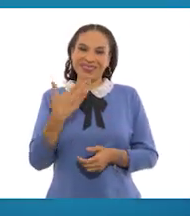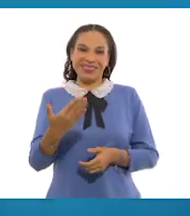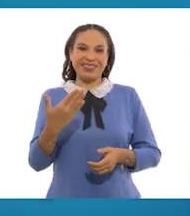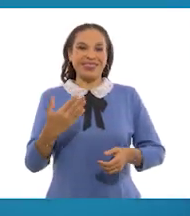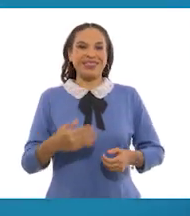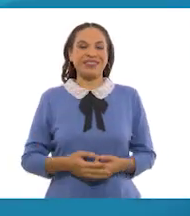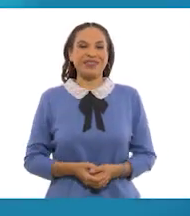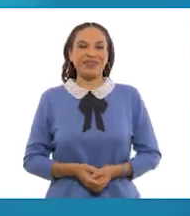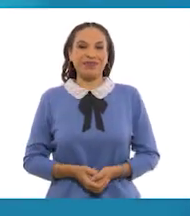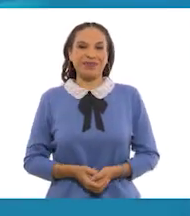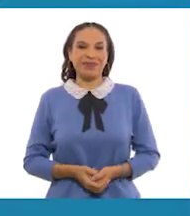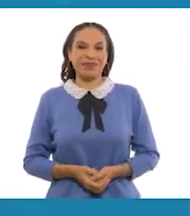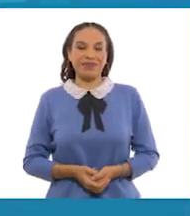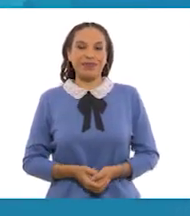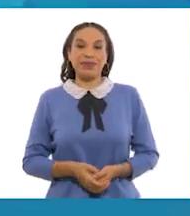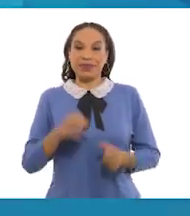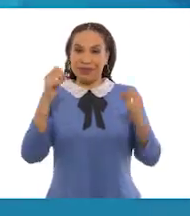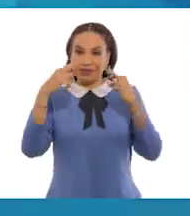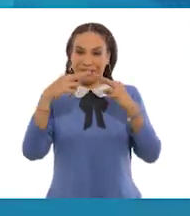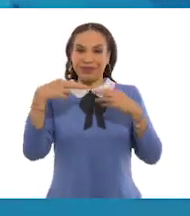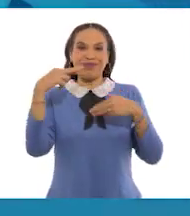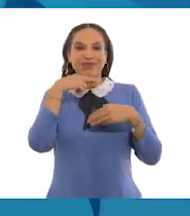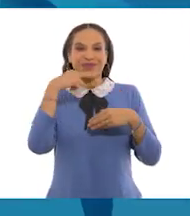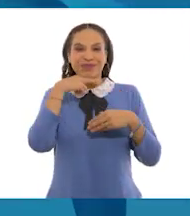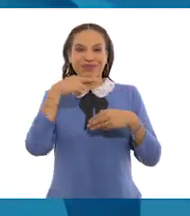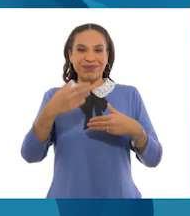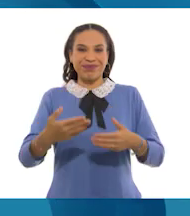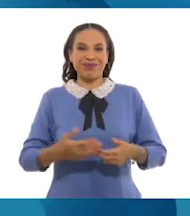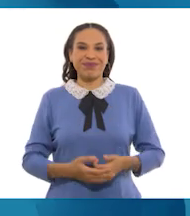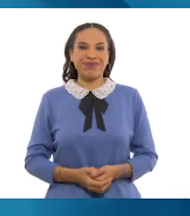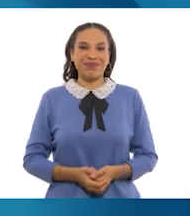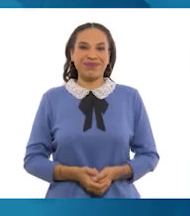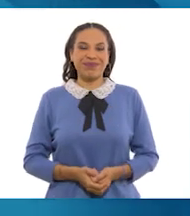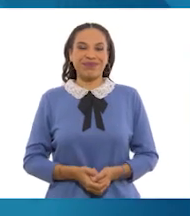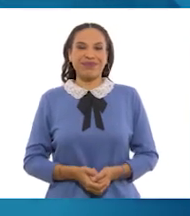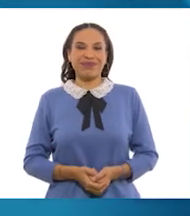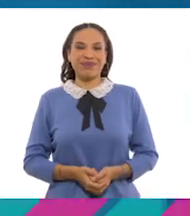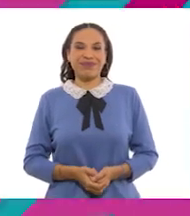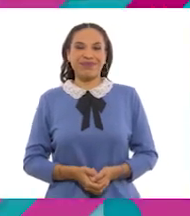¡Muy bien! ¡Nos vemos pronto!